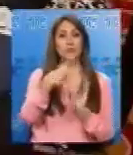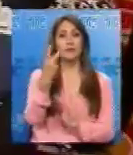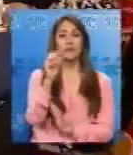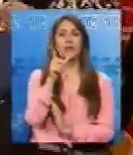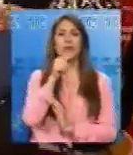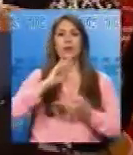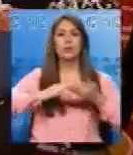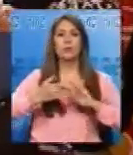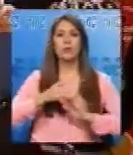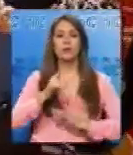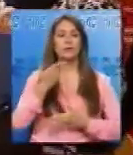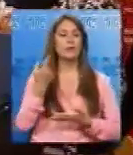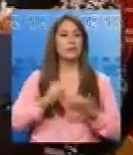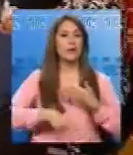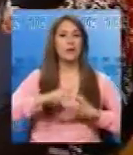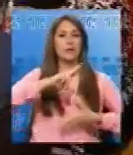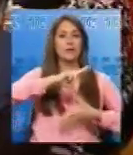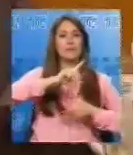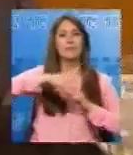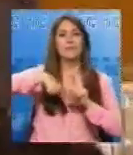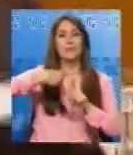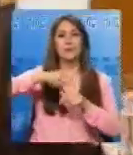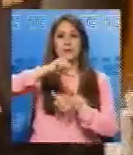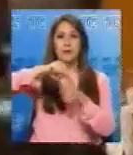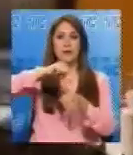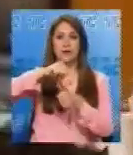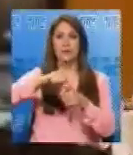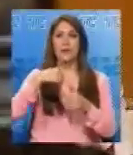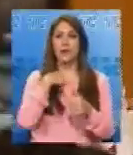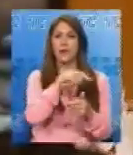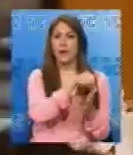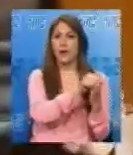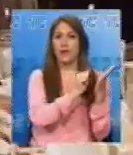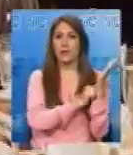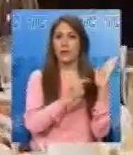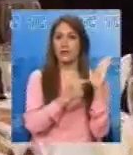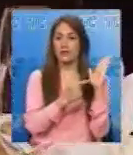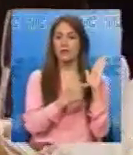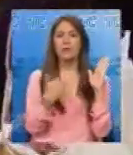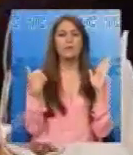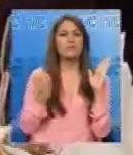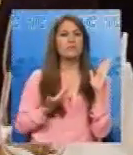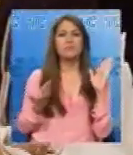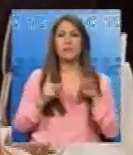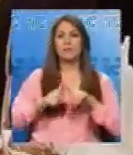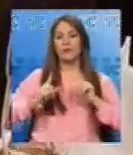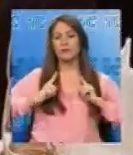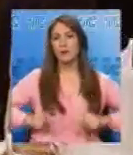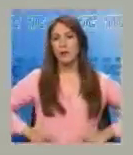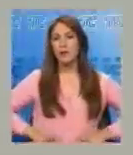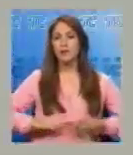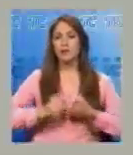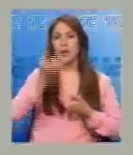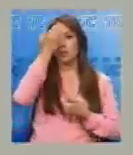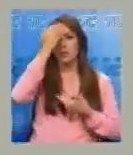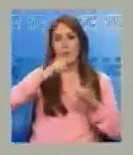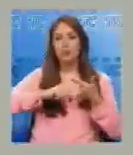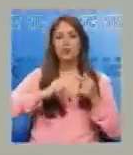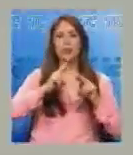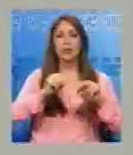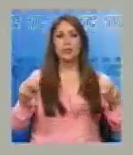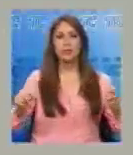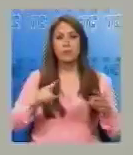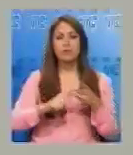Comunidad de Estados Latinoamericanos y Caribeños, una agenda vinculada al desarrollo en distintas áreas, salud, educación, ambiente,